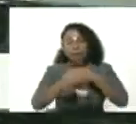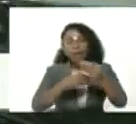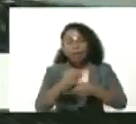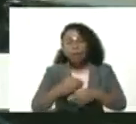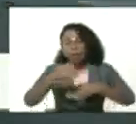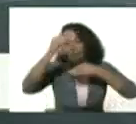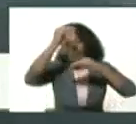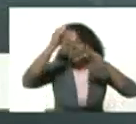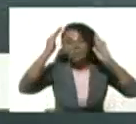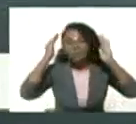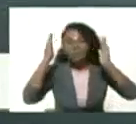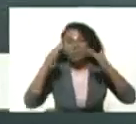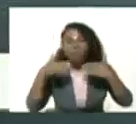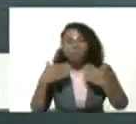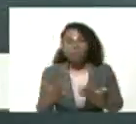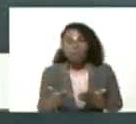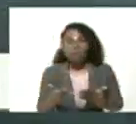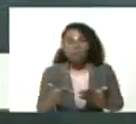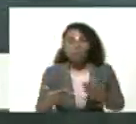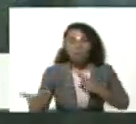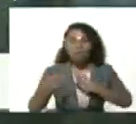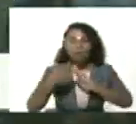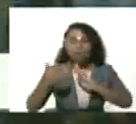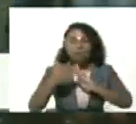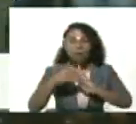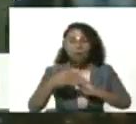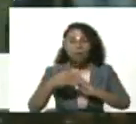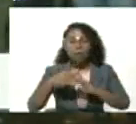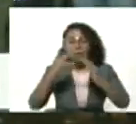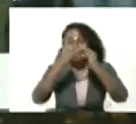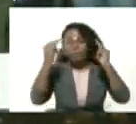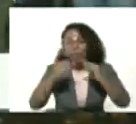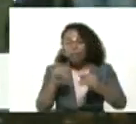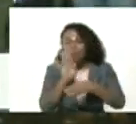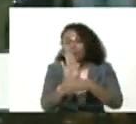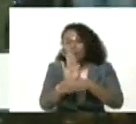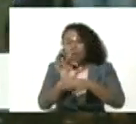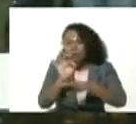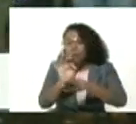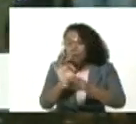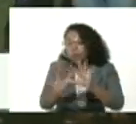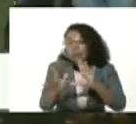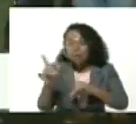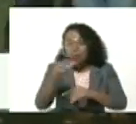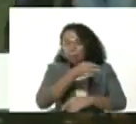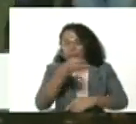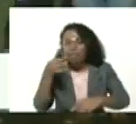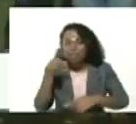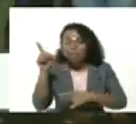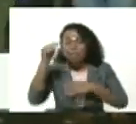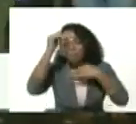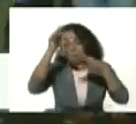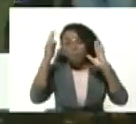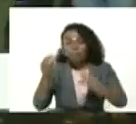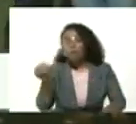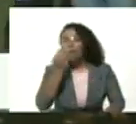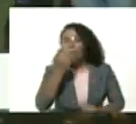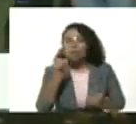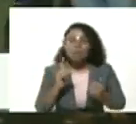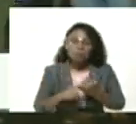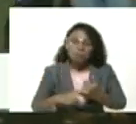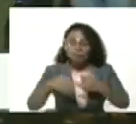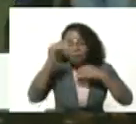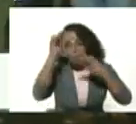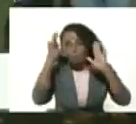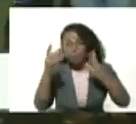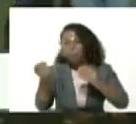atención de los afectados en los refugios temporales ha sido excelente. Atención en alimentación,